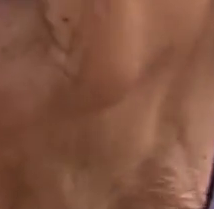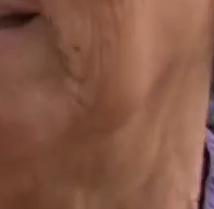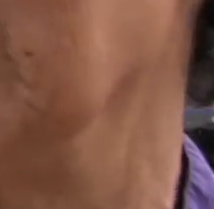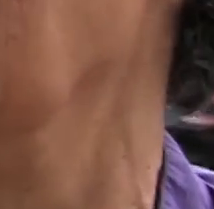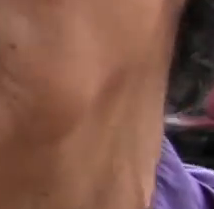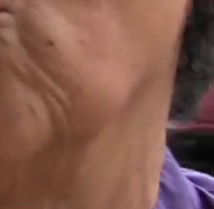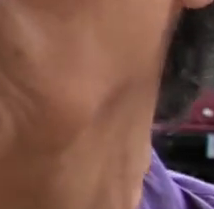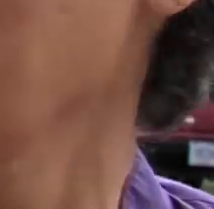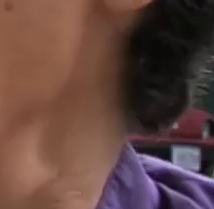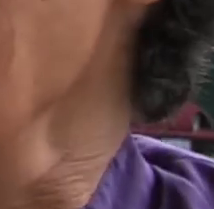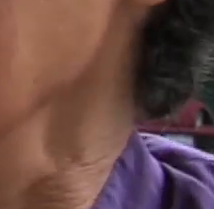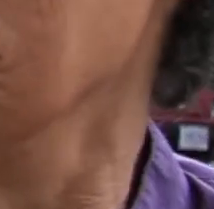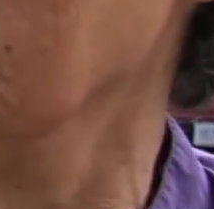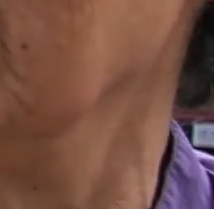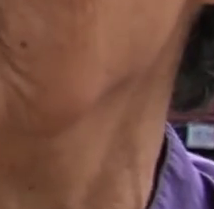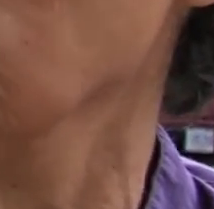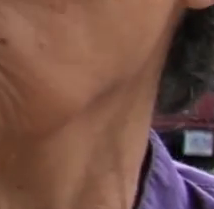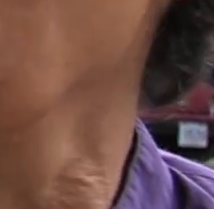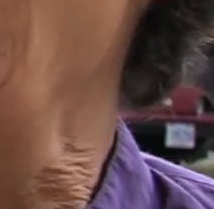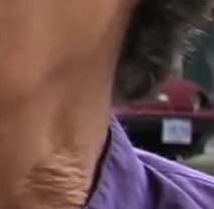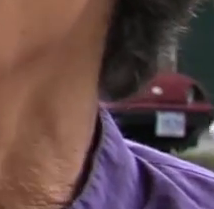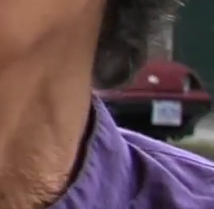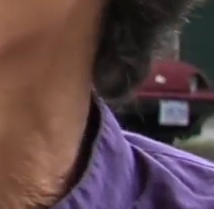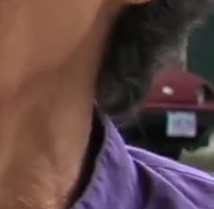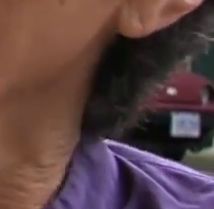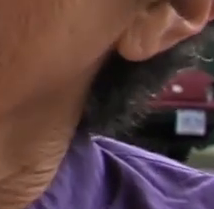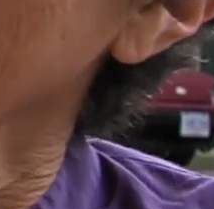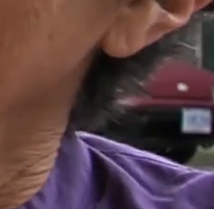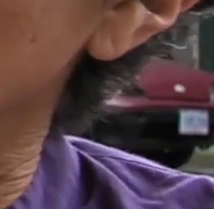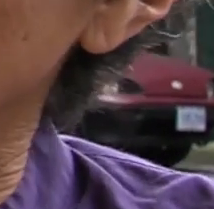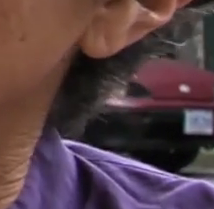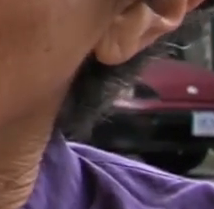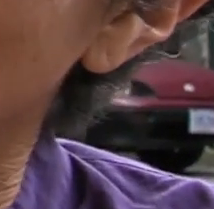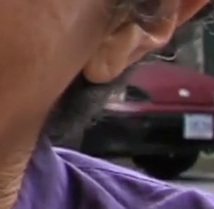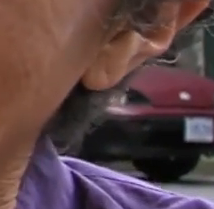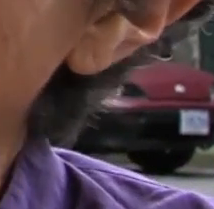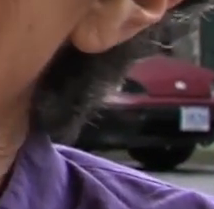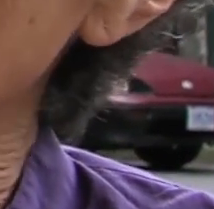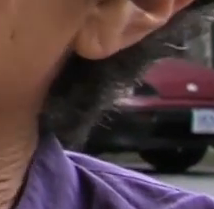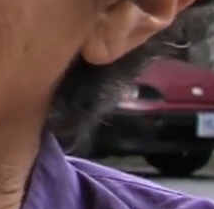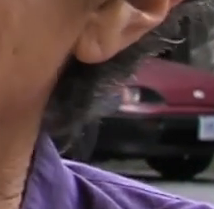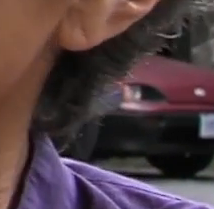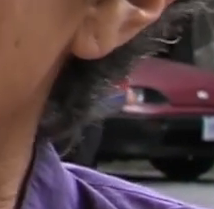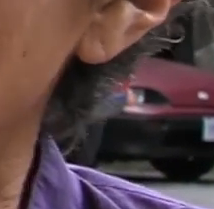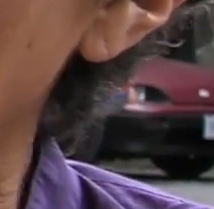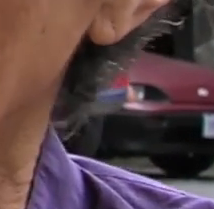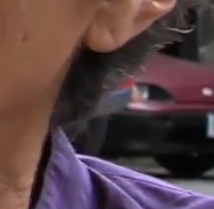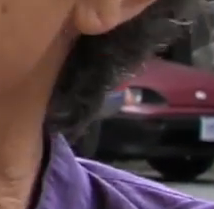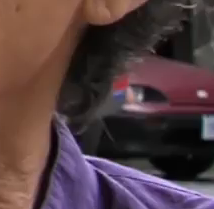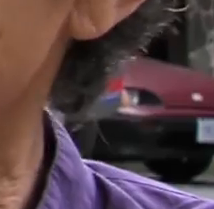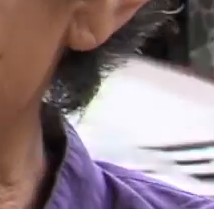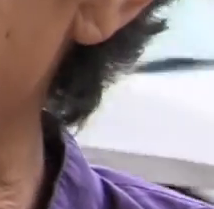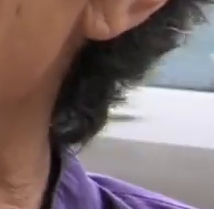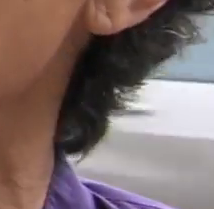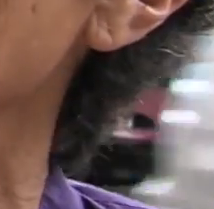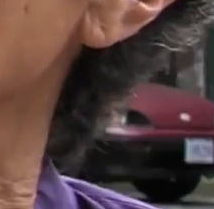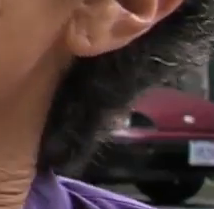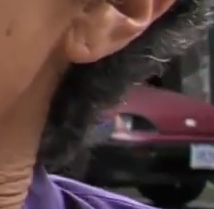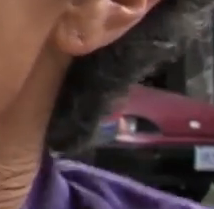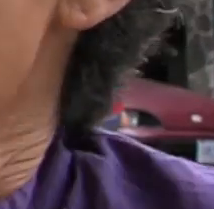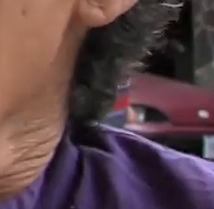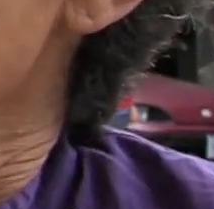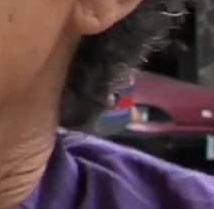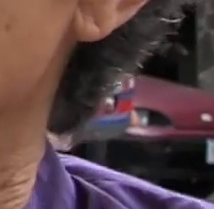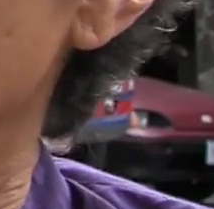consideran bien por su salud y por todo mantener su sexualidad para tener una vida mejor en pareja